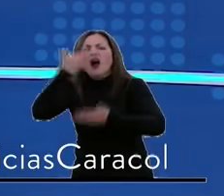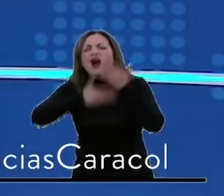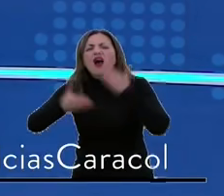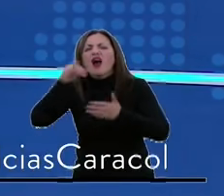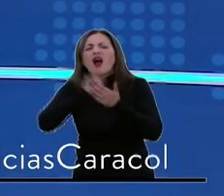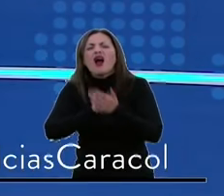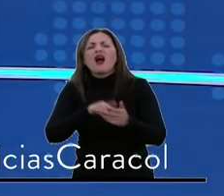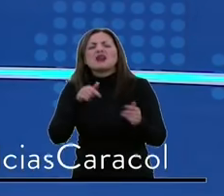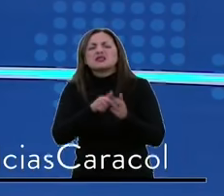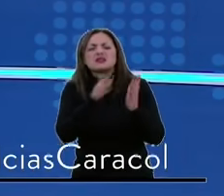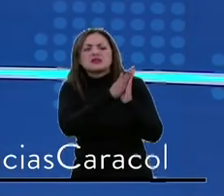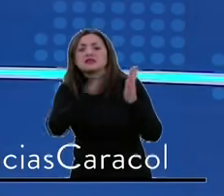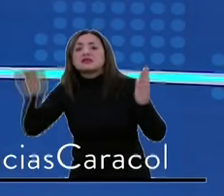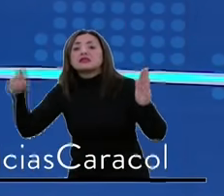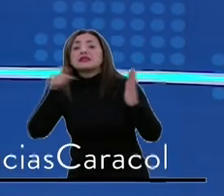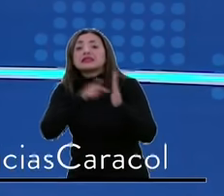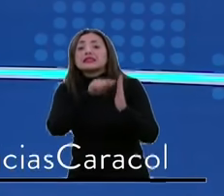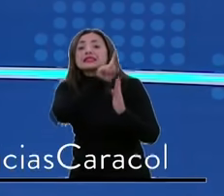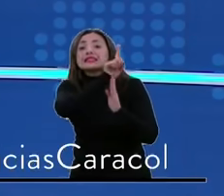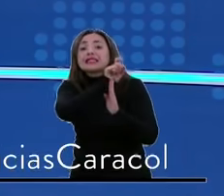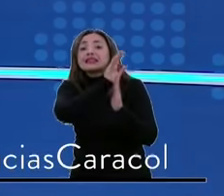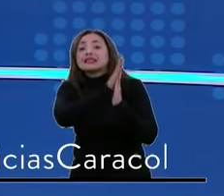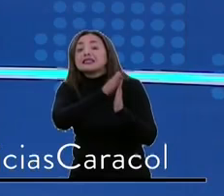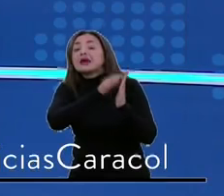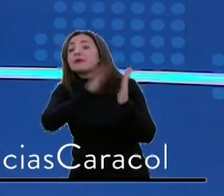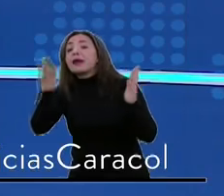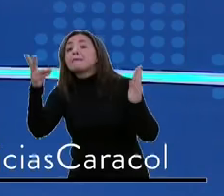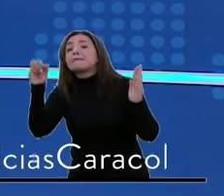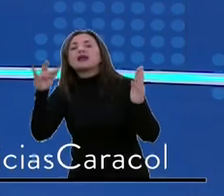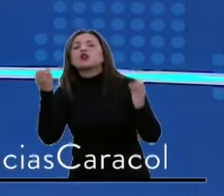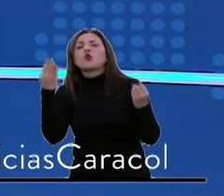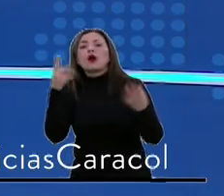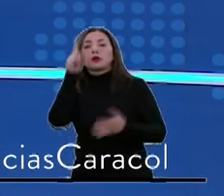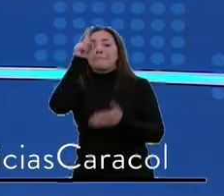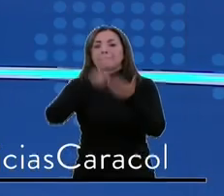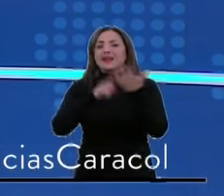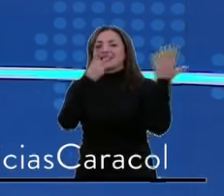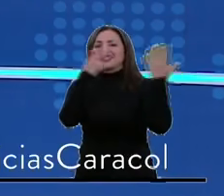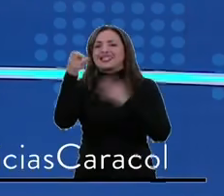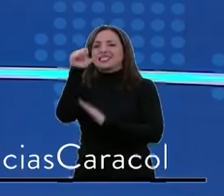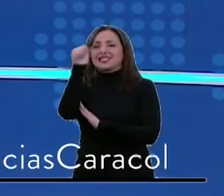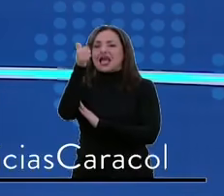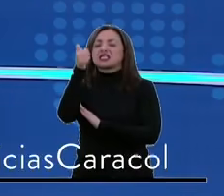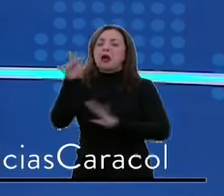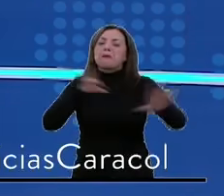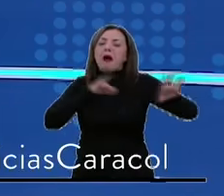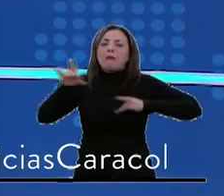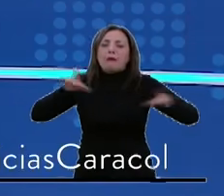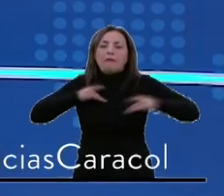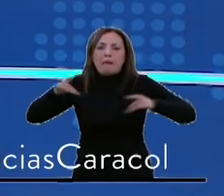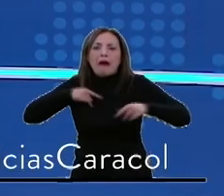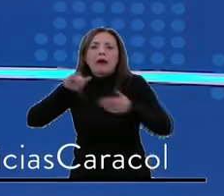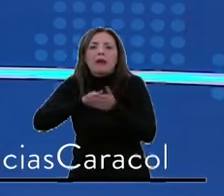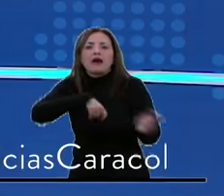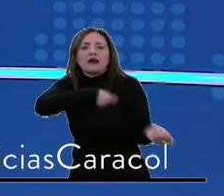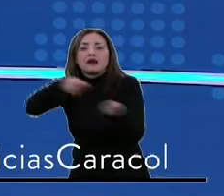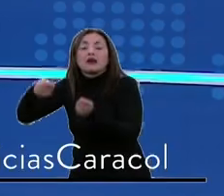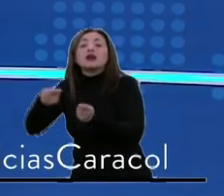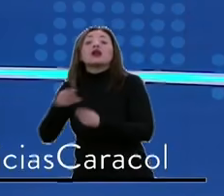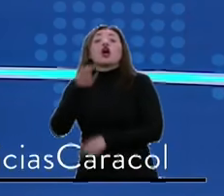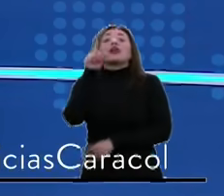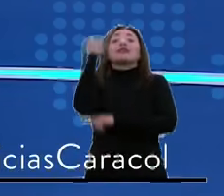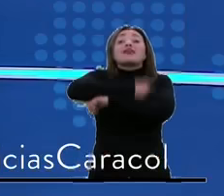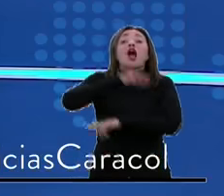6 mi querido juan diego señor secretario teníamos 1710 casos de contagios el día 8 subimos a dos mil